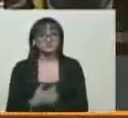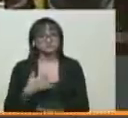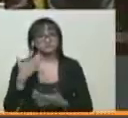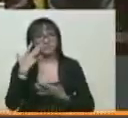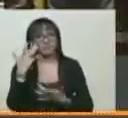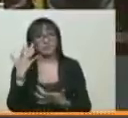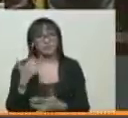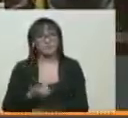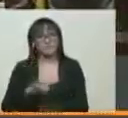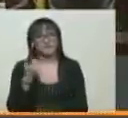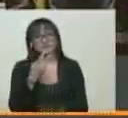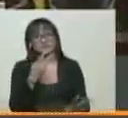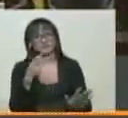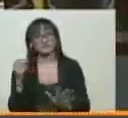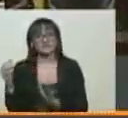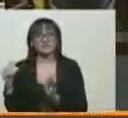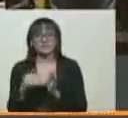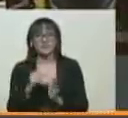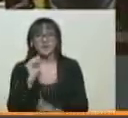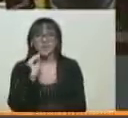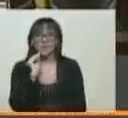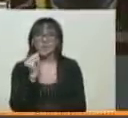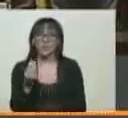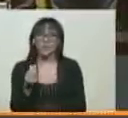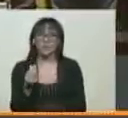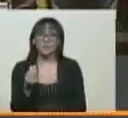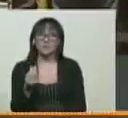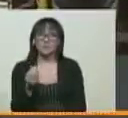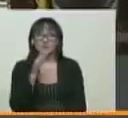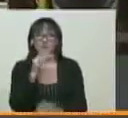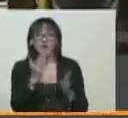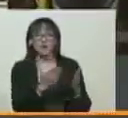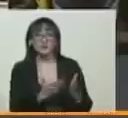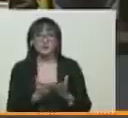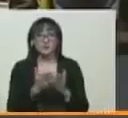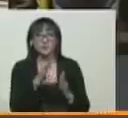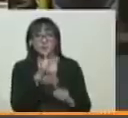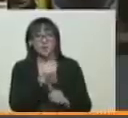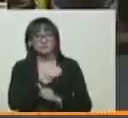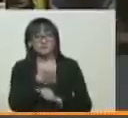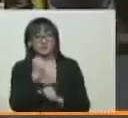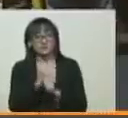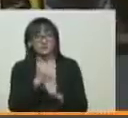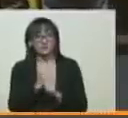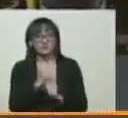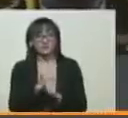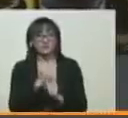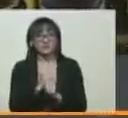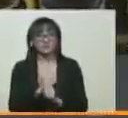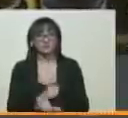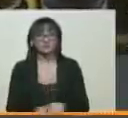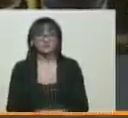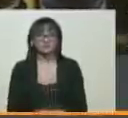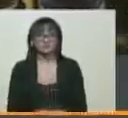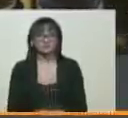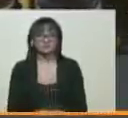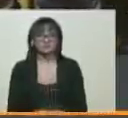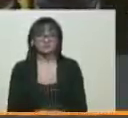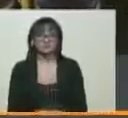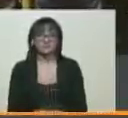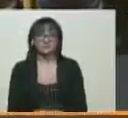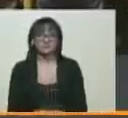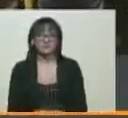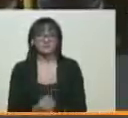que había más de 700.000 jóvenes sin estudio y sin trabajo. Y creé el Plan